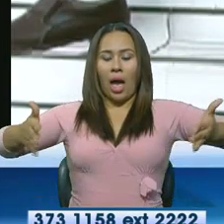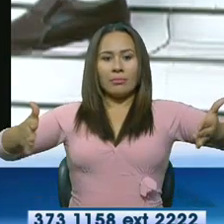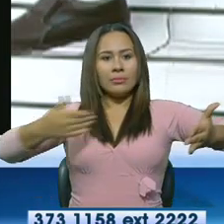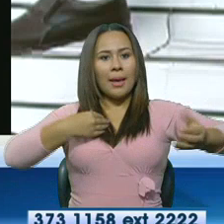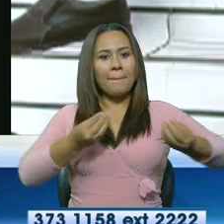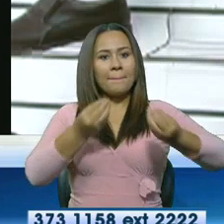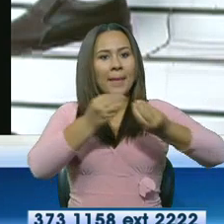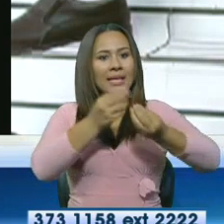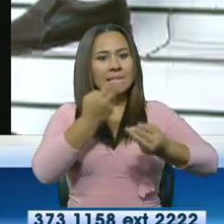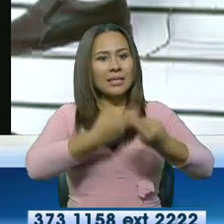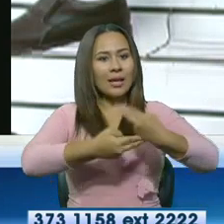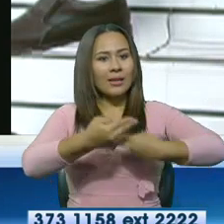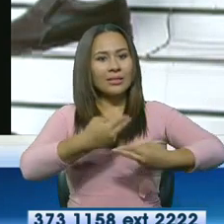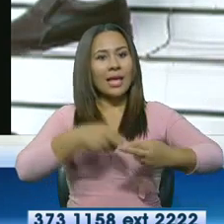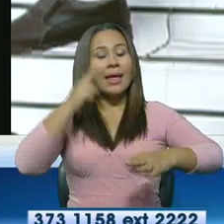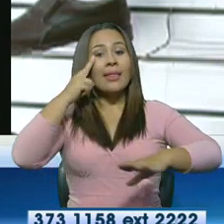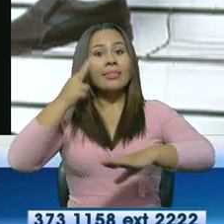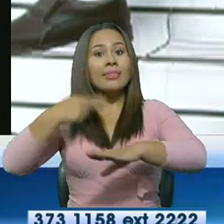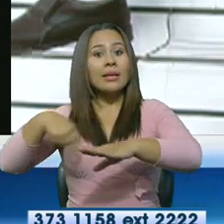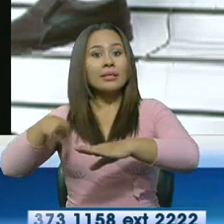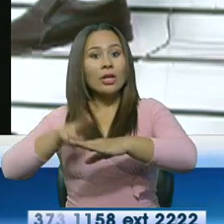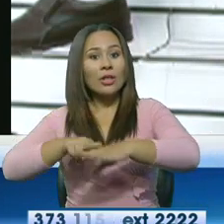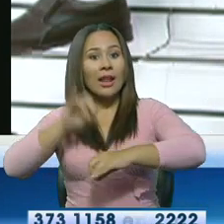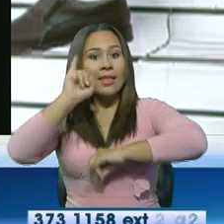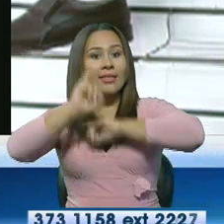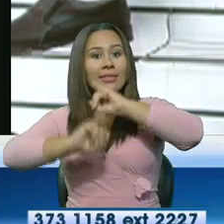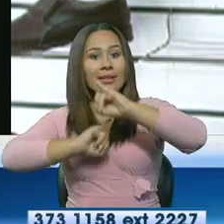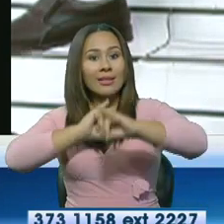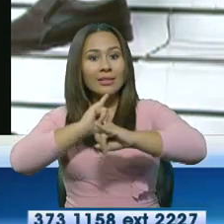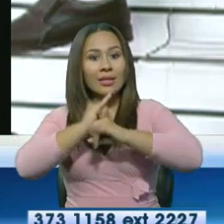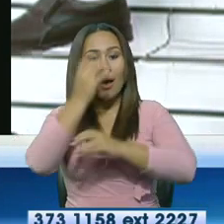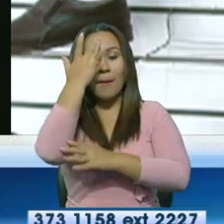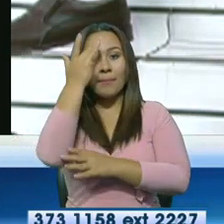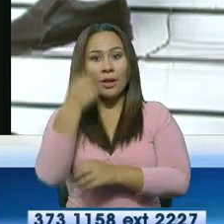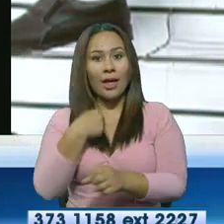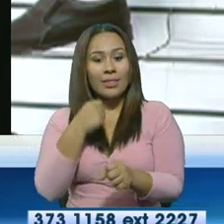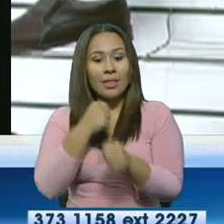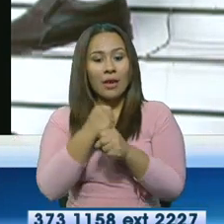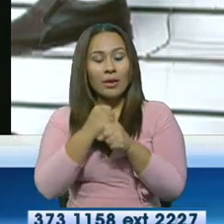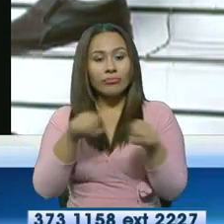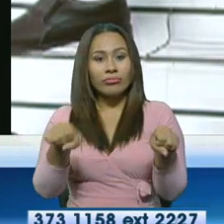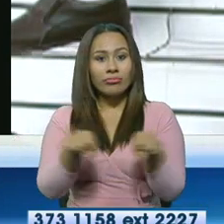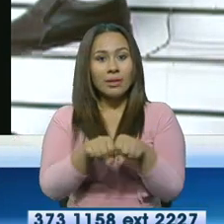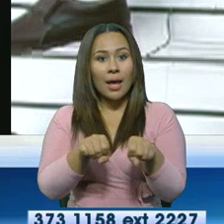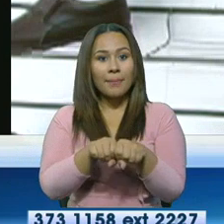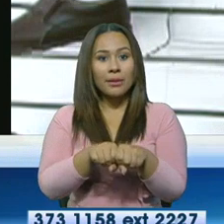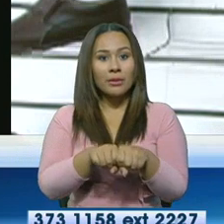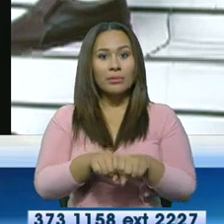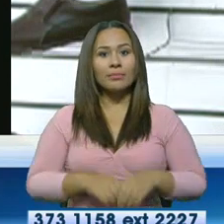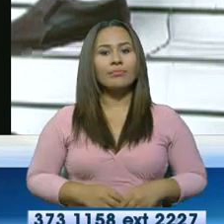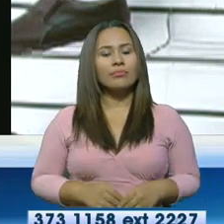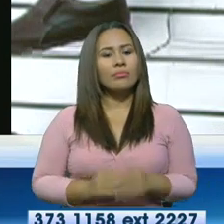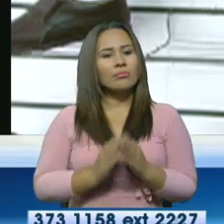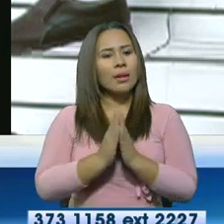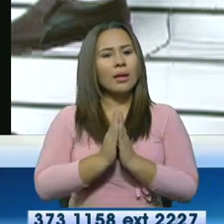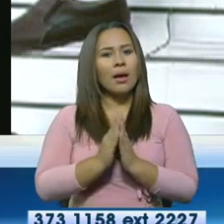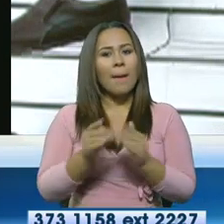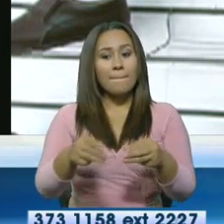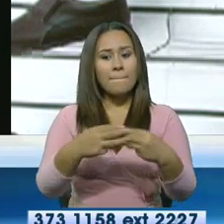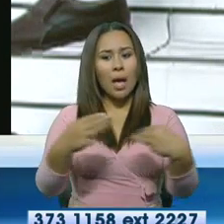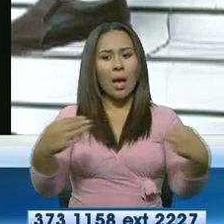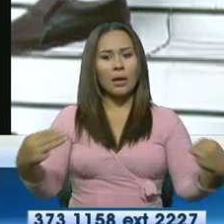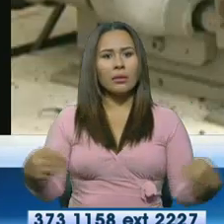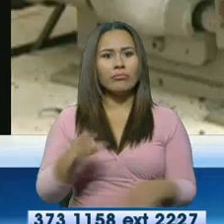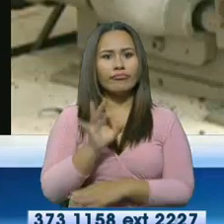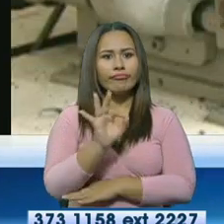tanto nacionales y por qué no internacionales, porque el producto que nosotros elaboramos estamos haciendo con una materia prima de